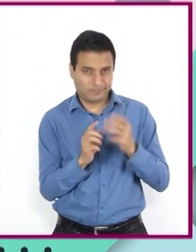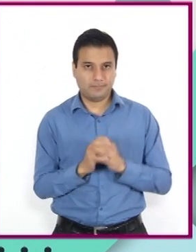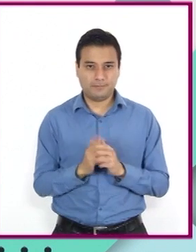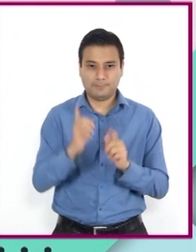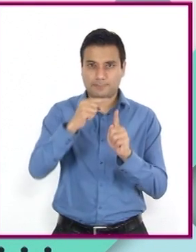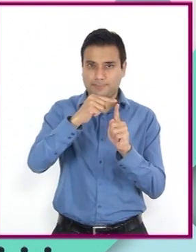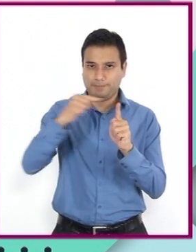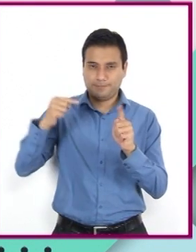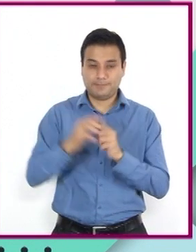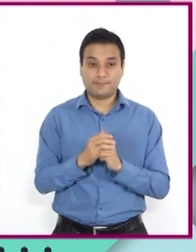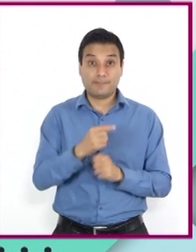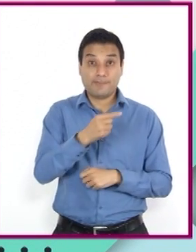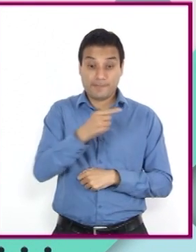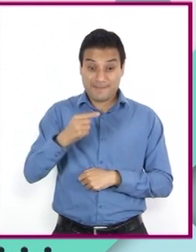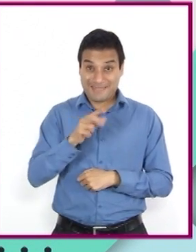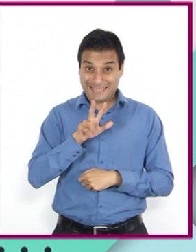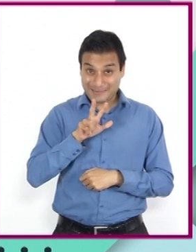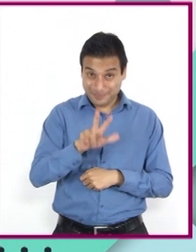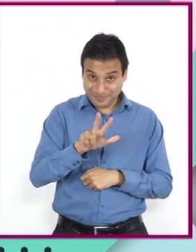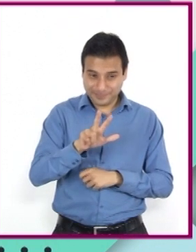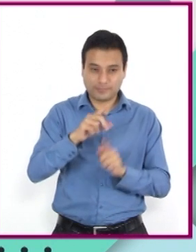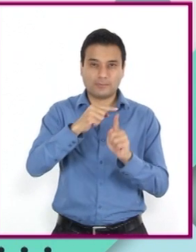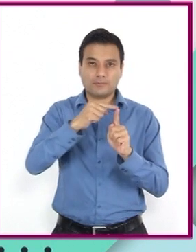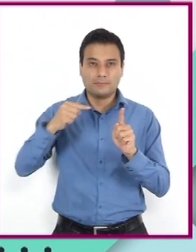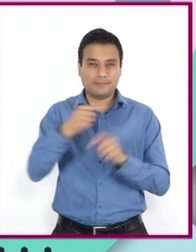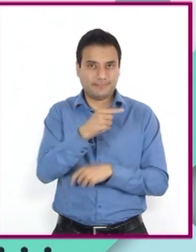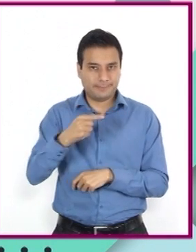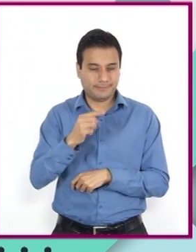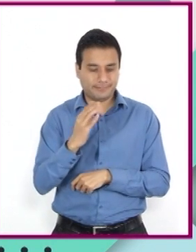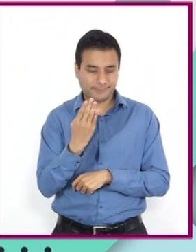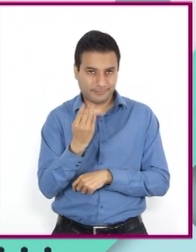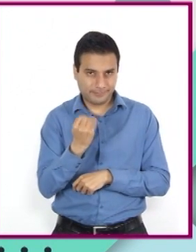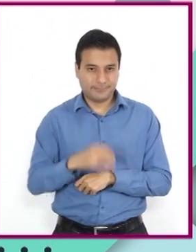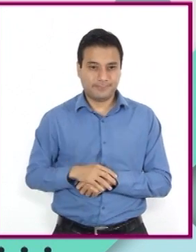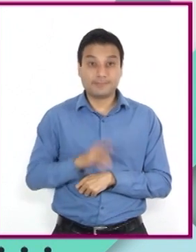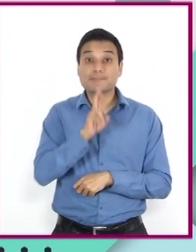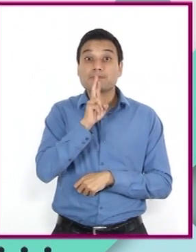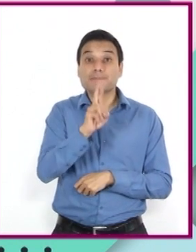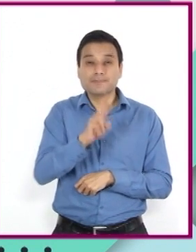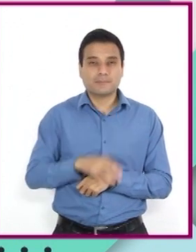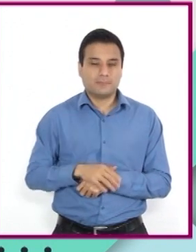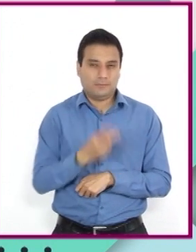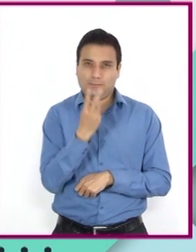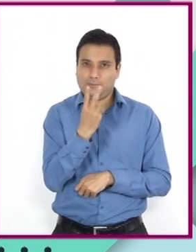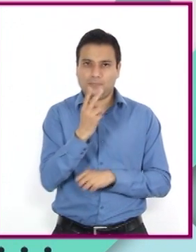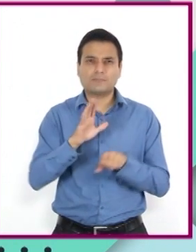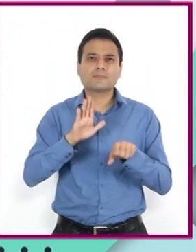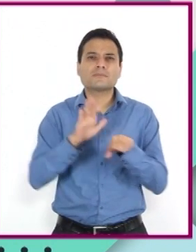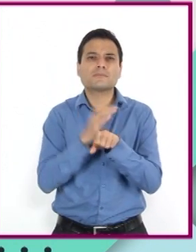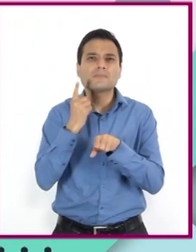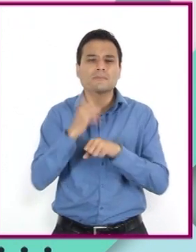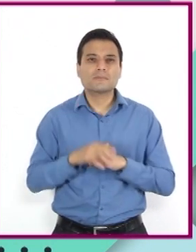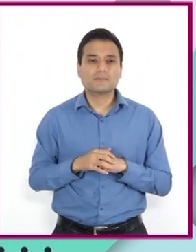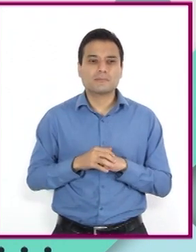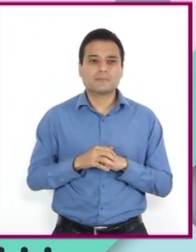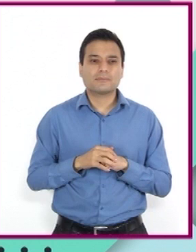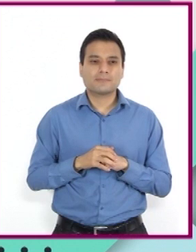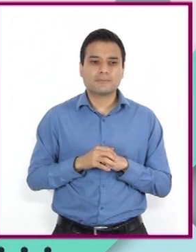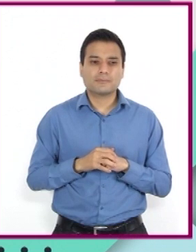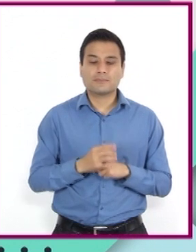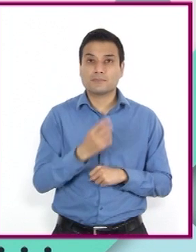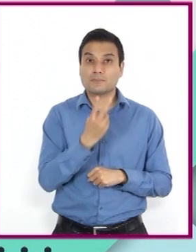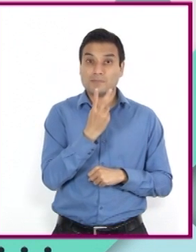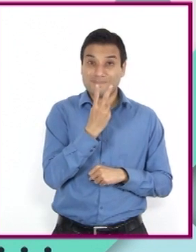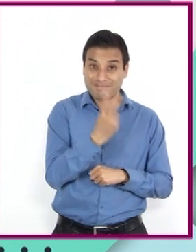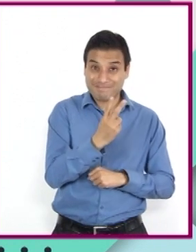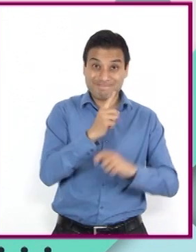división 18 negativo entre 9 negativo es igual a 2, porque 2 por 9